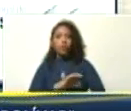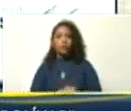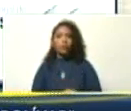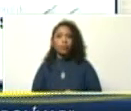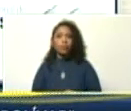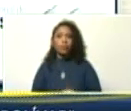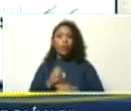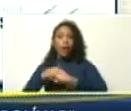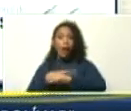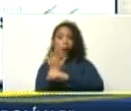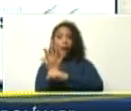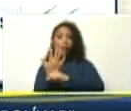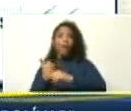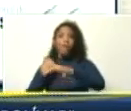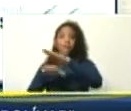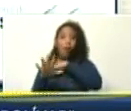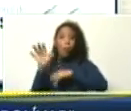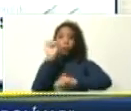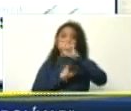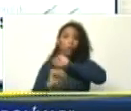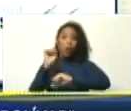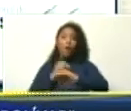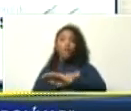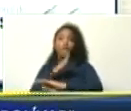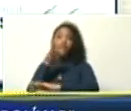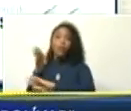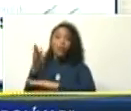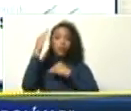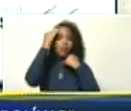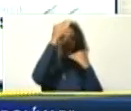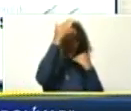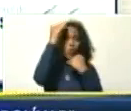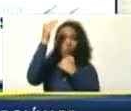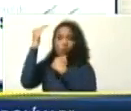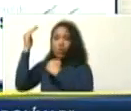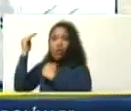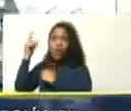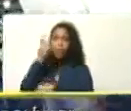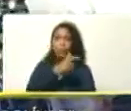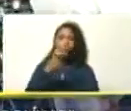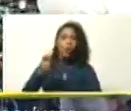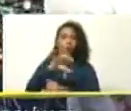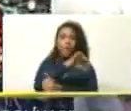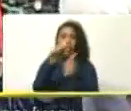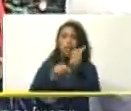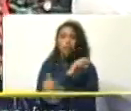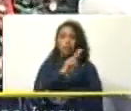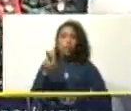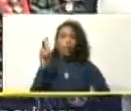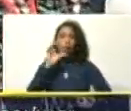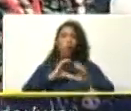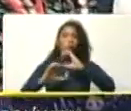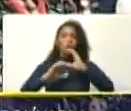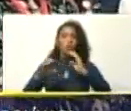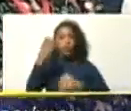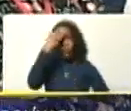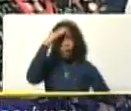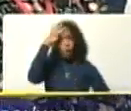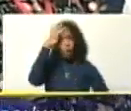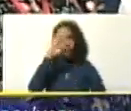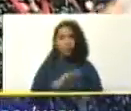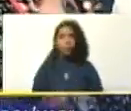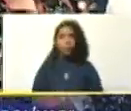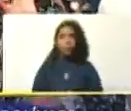el ALBA vamos a la vanguardia. Quiero saludar a Wilfredo González Vidal, viceministro primero de comunicaciones de Cuba,